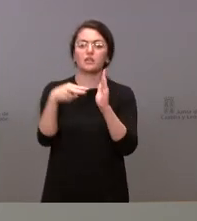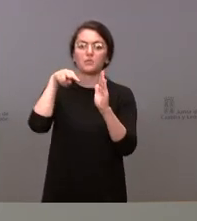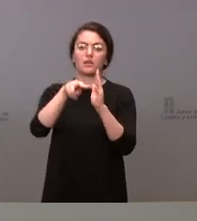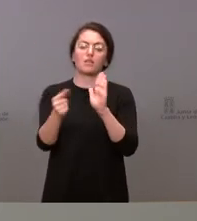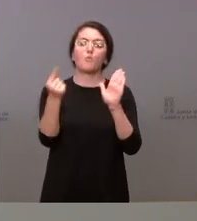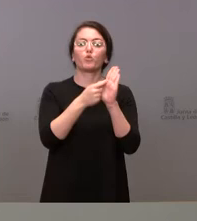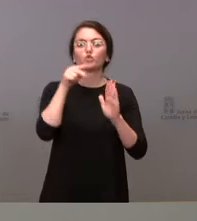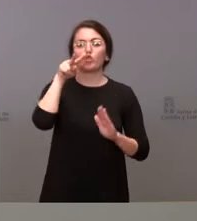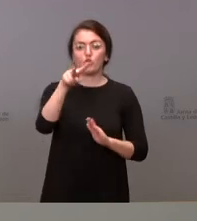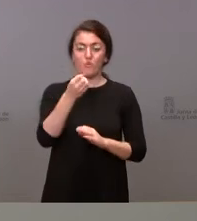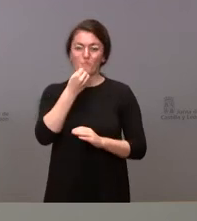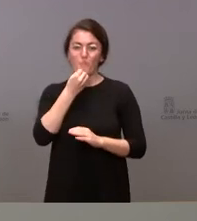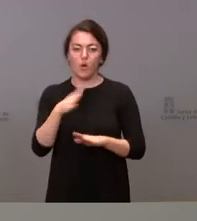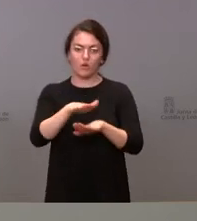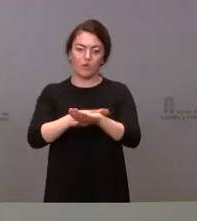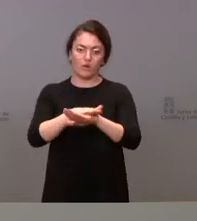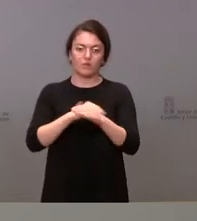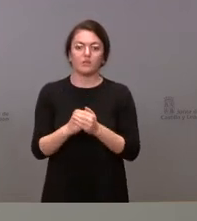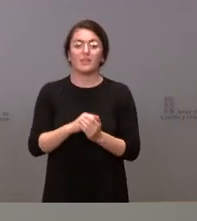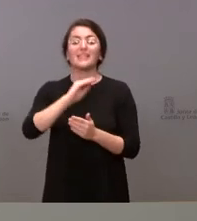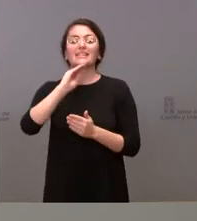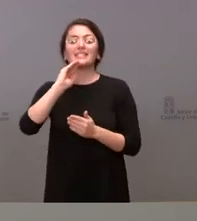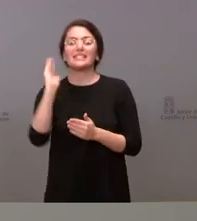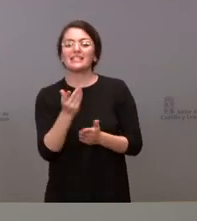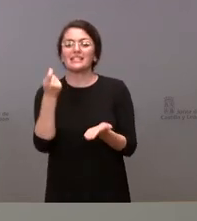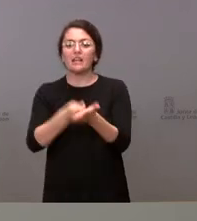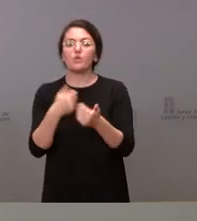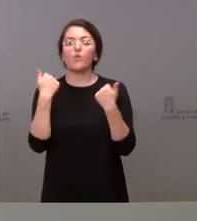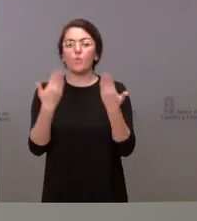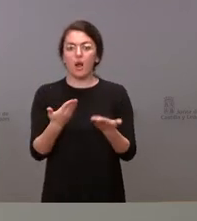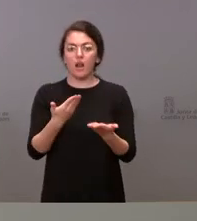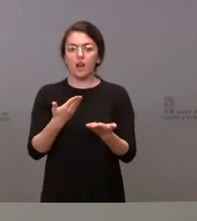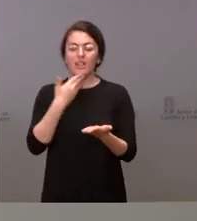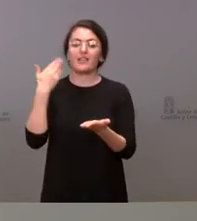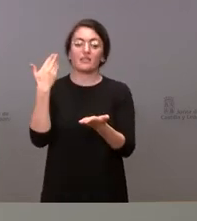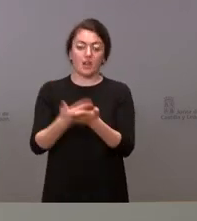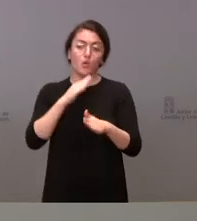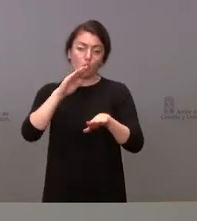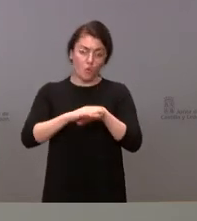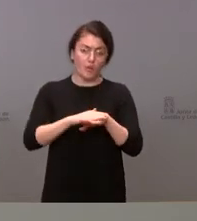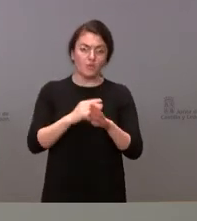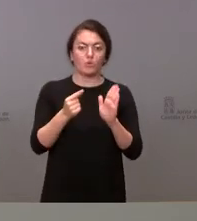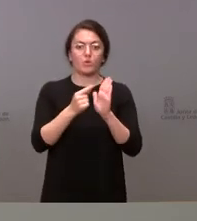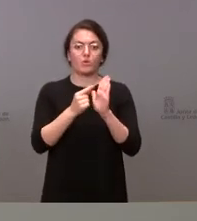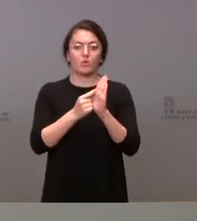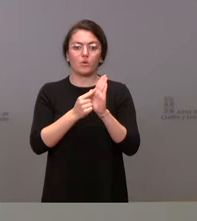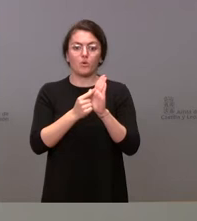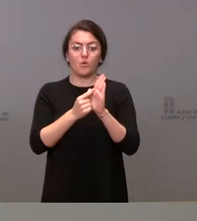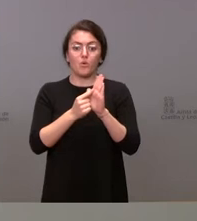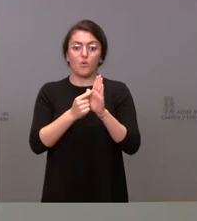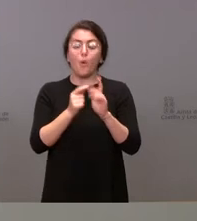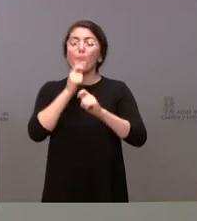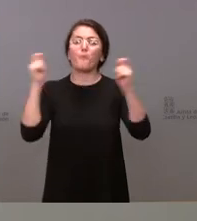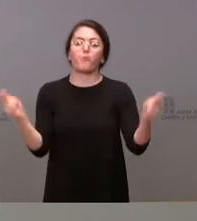gobierno. Estas sanciones son la declaración del incumplimiento, la publicación de ese incumplimiento en el boletín oficial